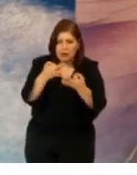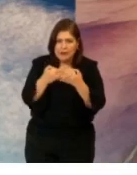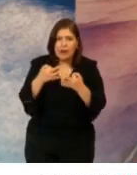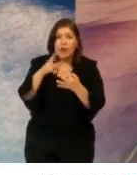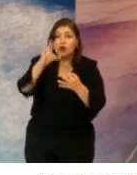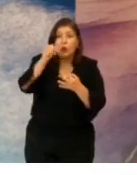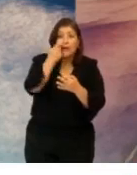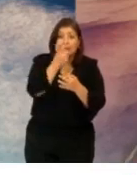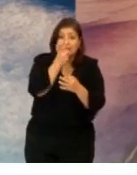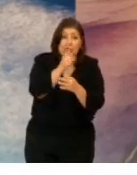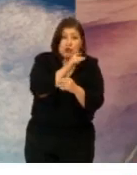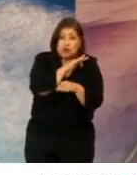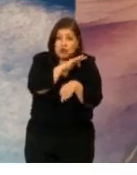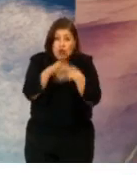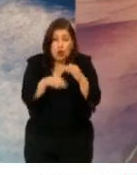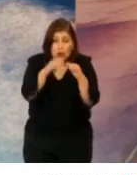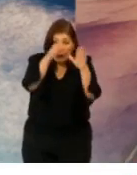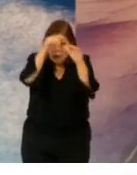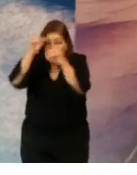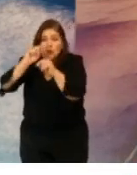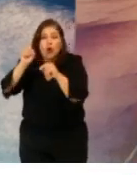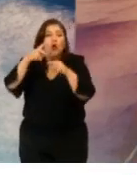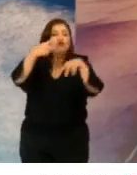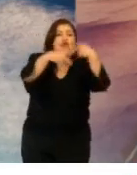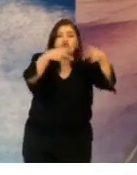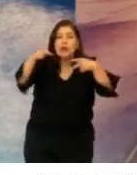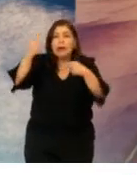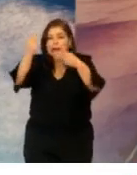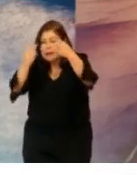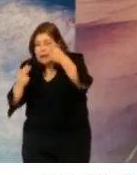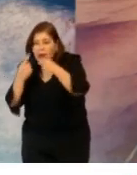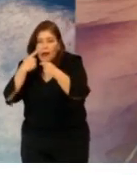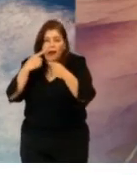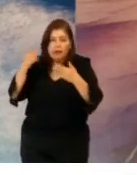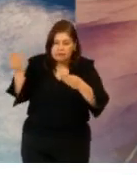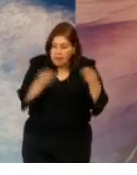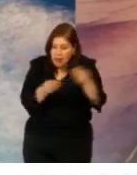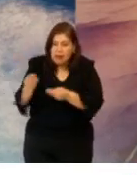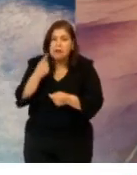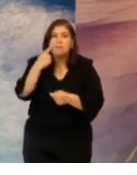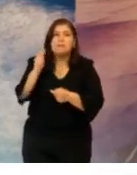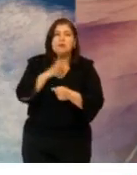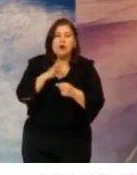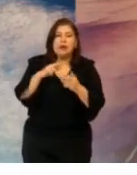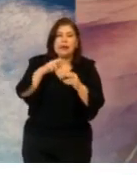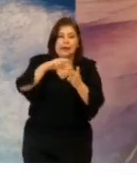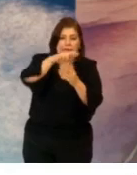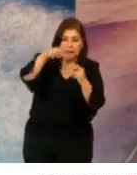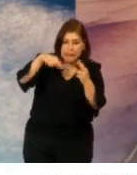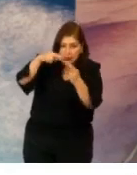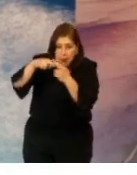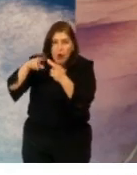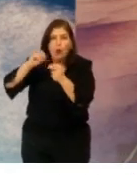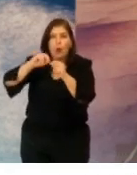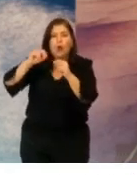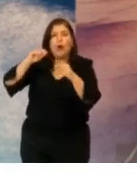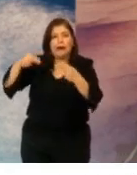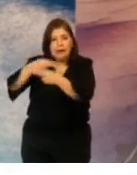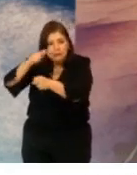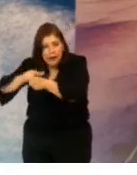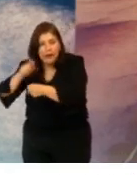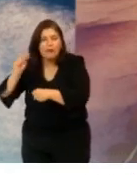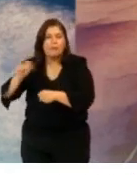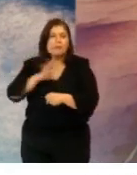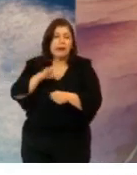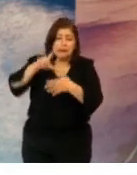consensos, concertaciones a nivel territorial, a nivel regional, a nivel nacional, y necesitamos en América Latina